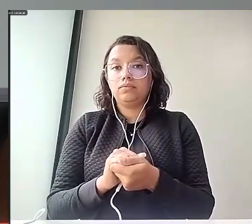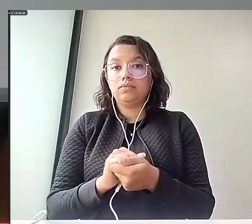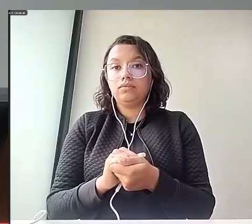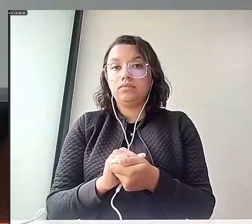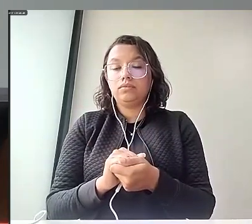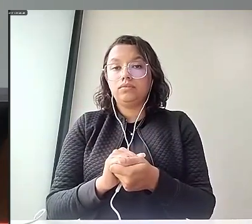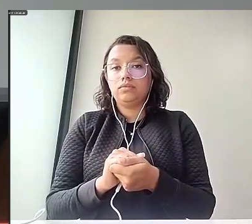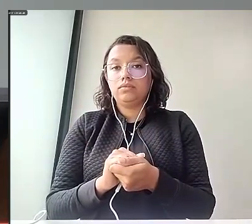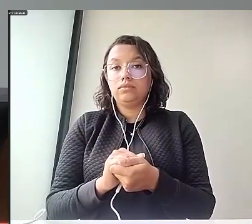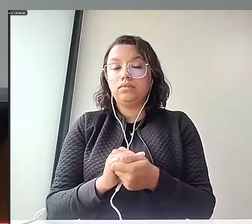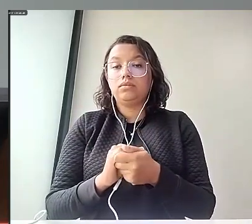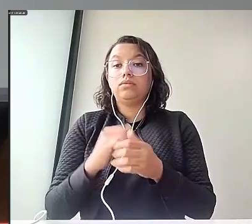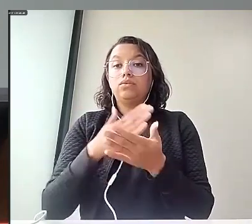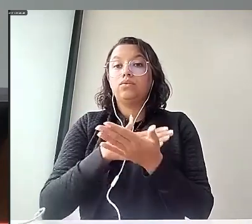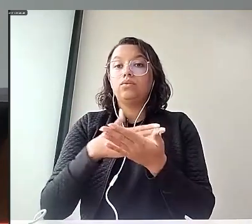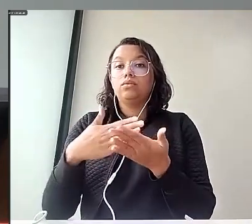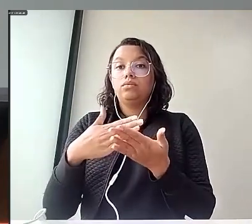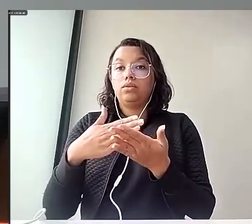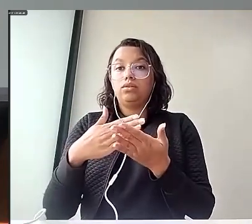de la Constitución de